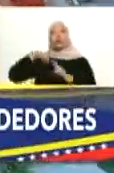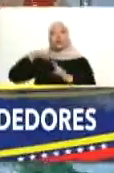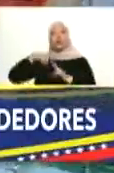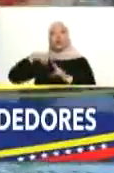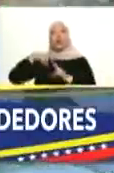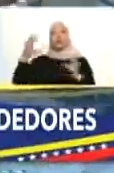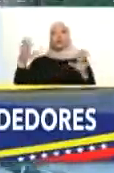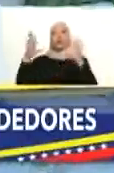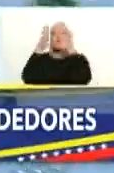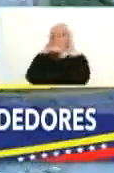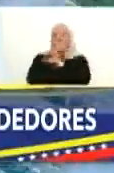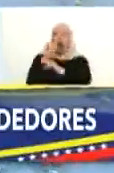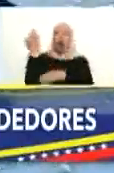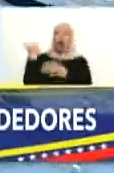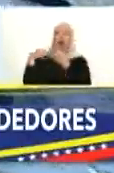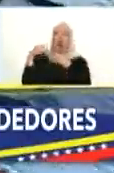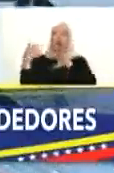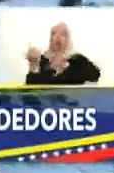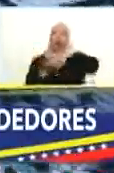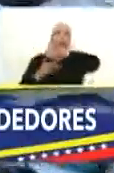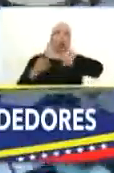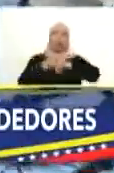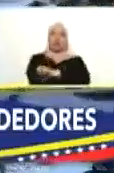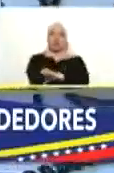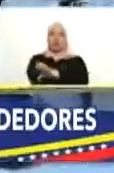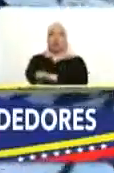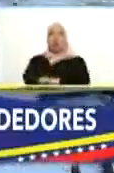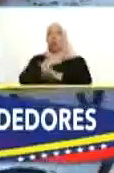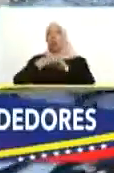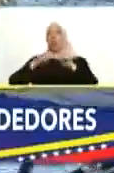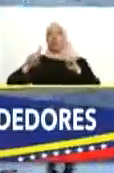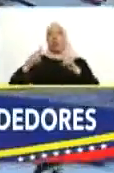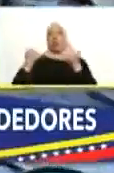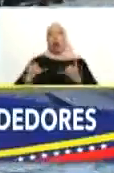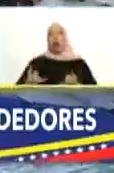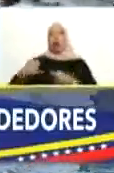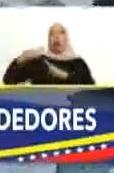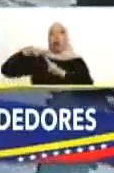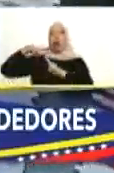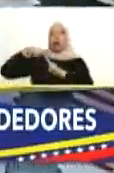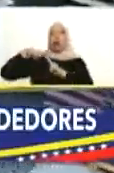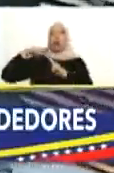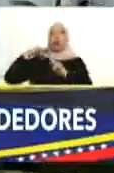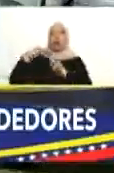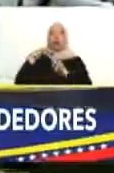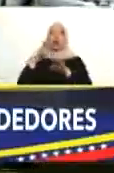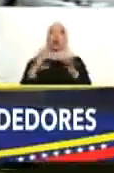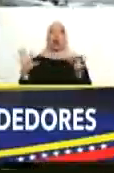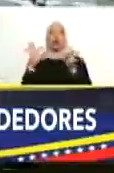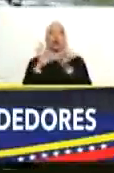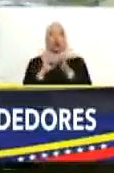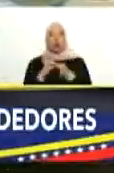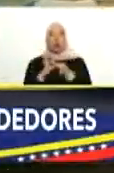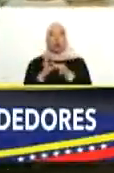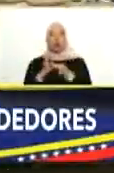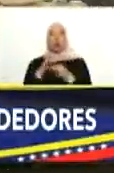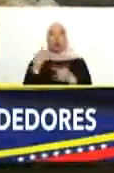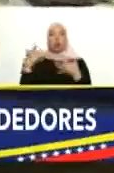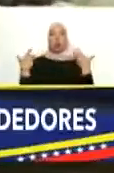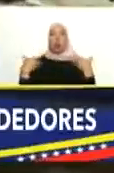oscuridad, en la violencia y en la locura, hoy un Táchira que camina, que avanza en unidad, en prosperidad y con